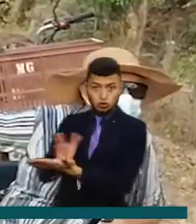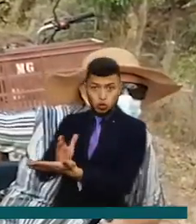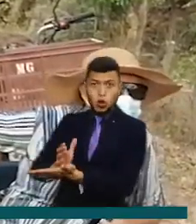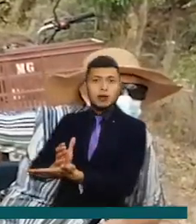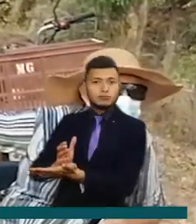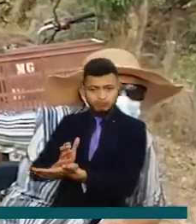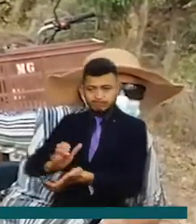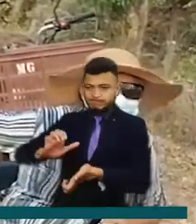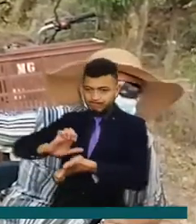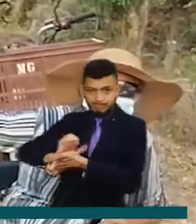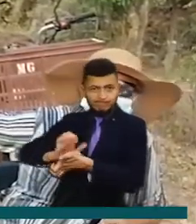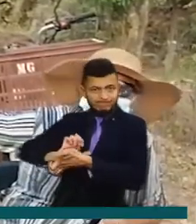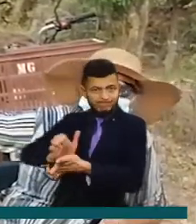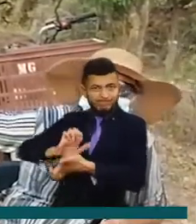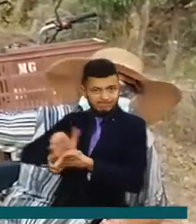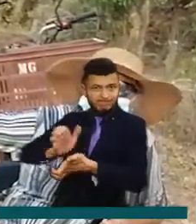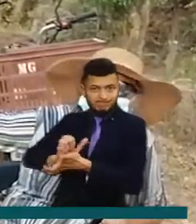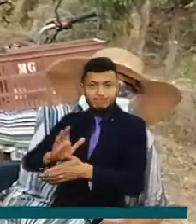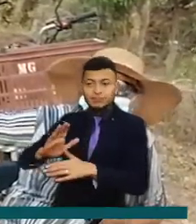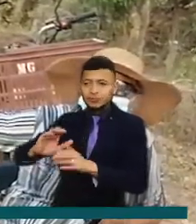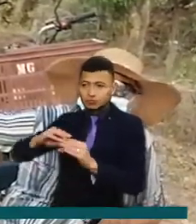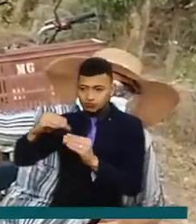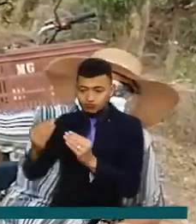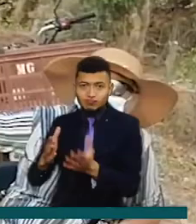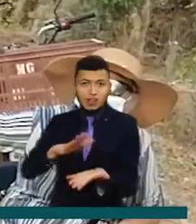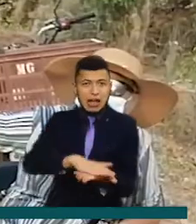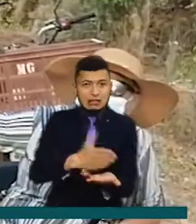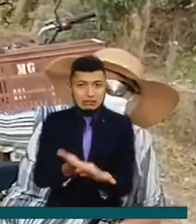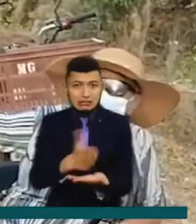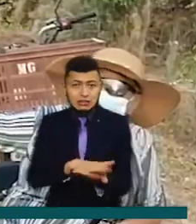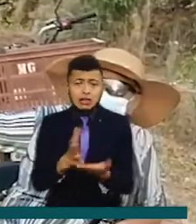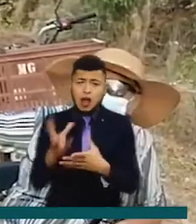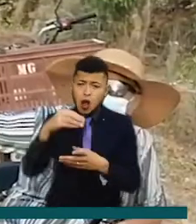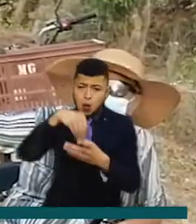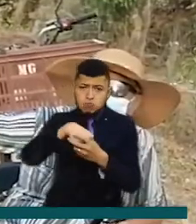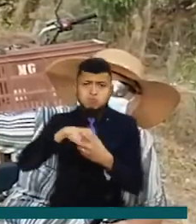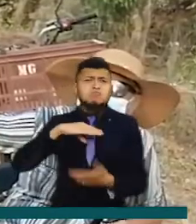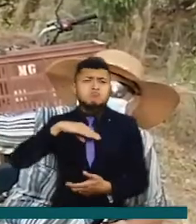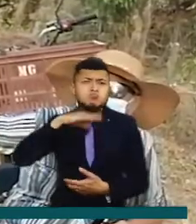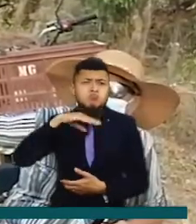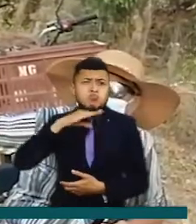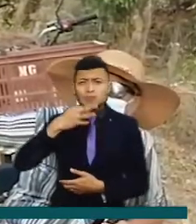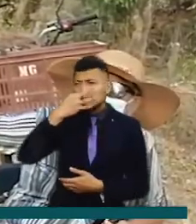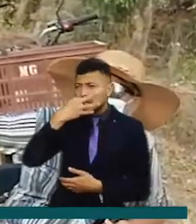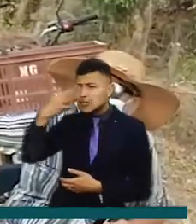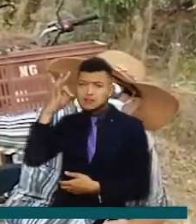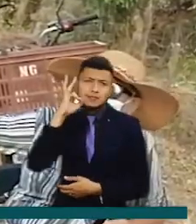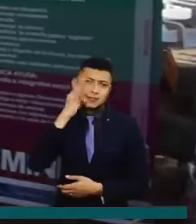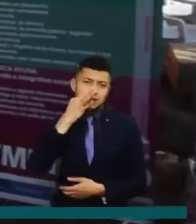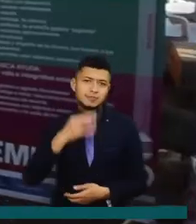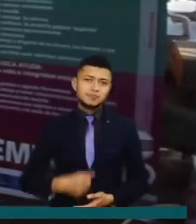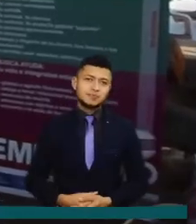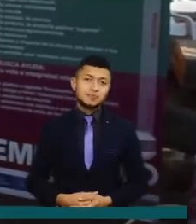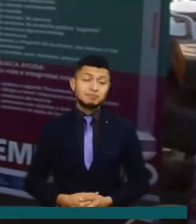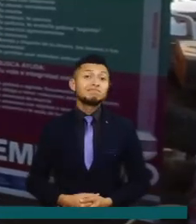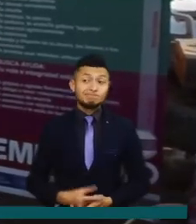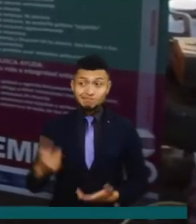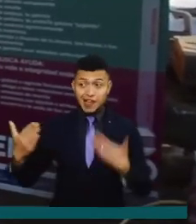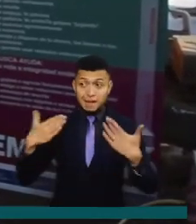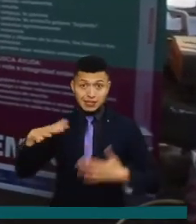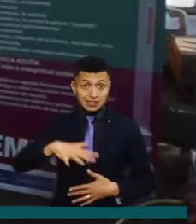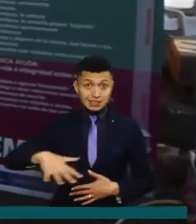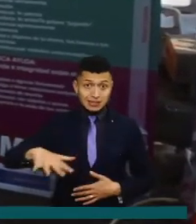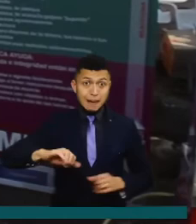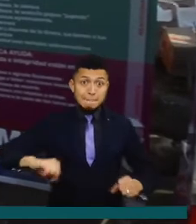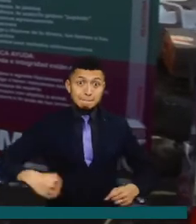molida en crudo y asada con, lleva suficiente queso, tiene que llevar bastante queso para que quede rica. Este mercado